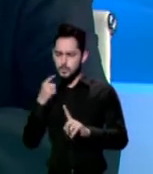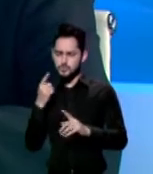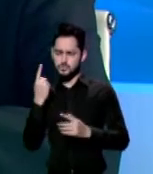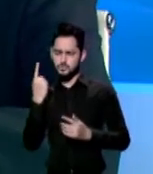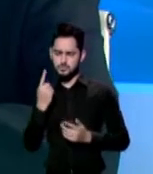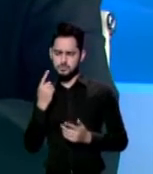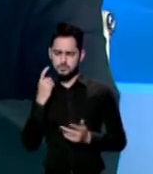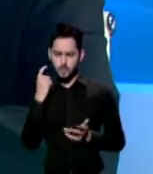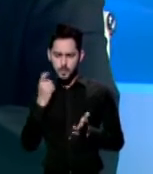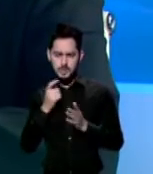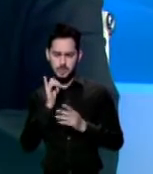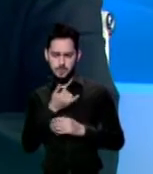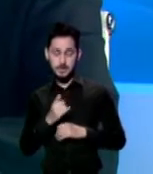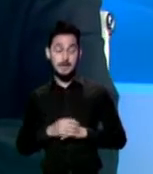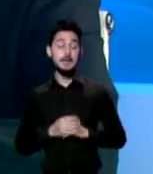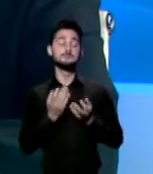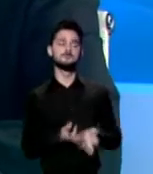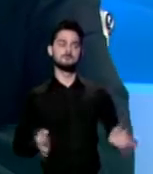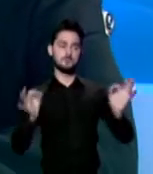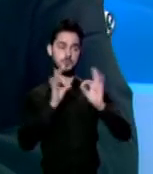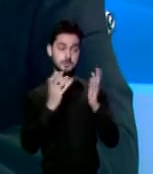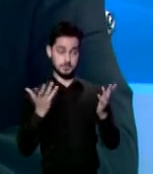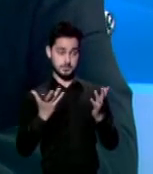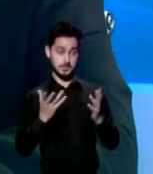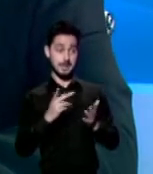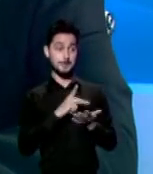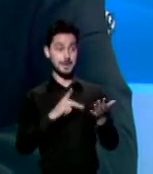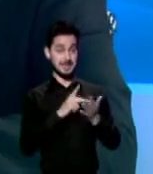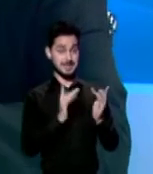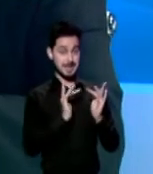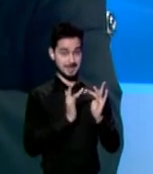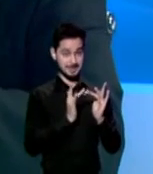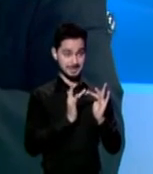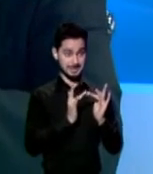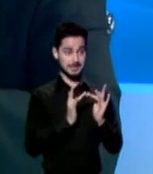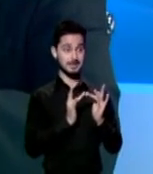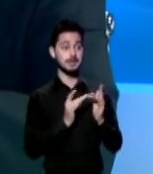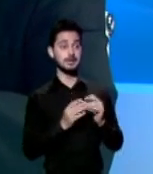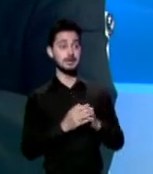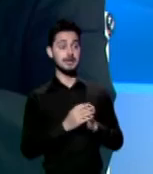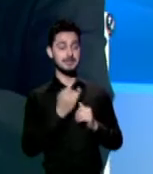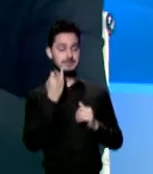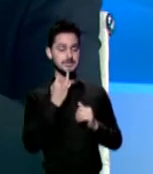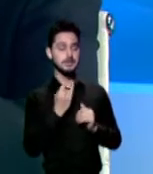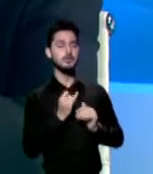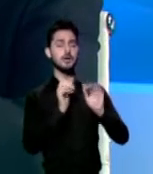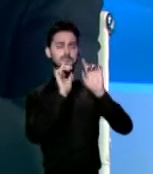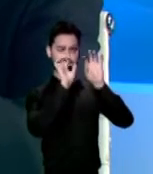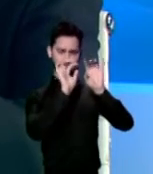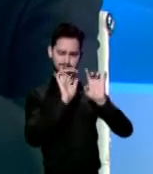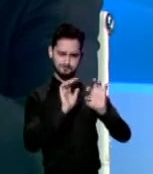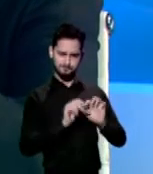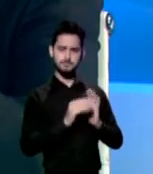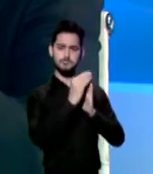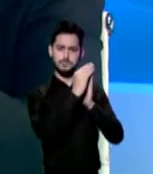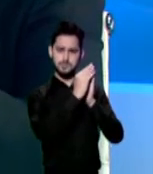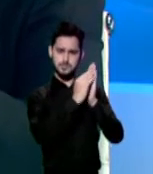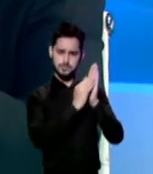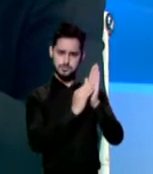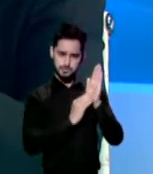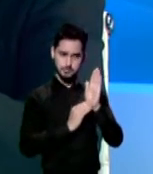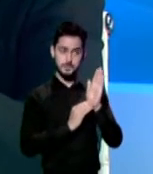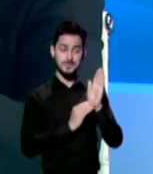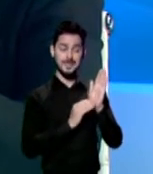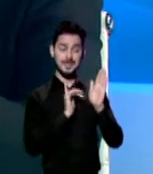la persona, en la planilla electrónica en particular, que la persona cuando vayan vaciando esa información en el sistema, el proveedor de Hacienda, que